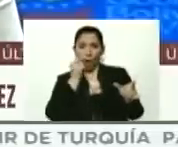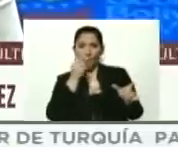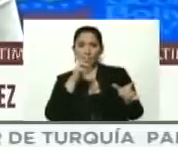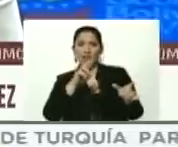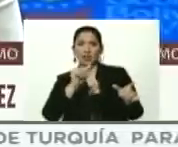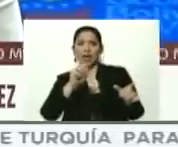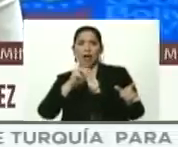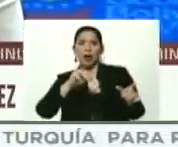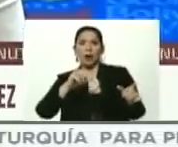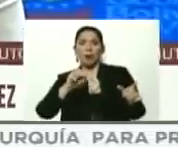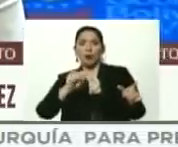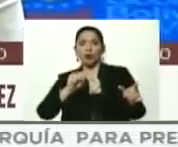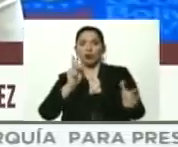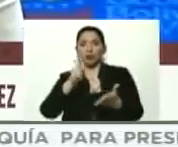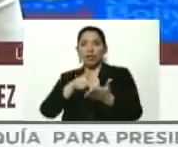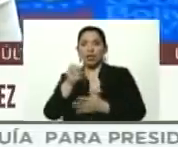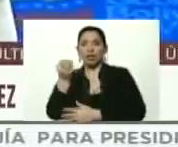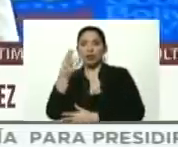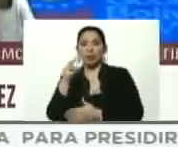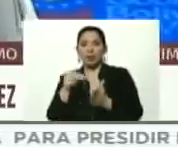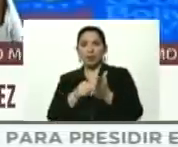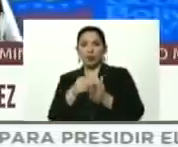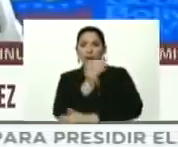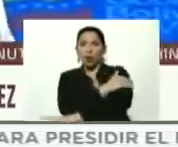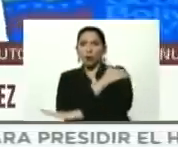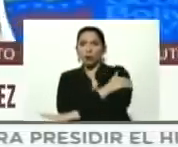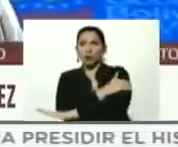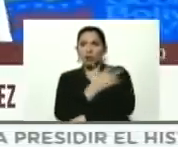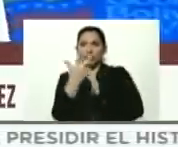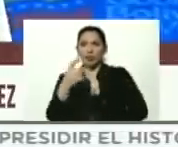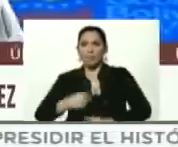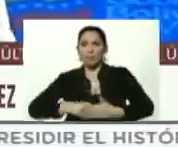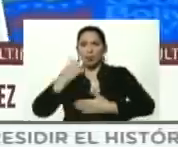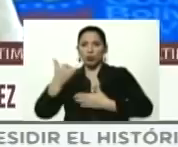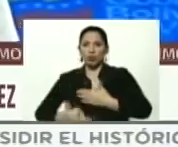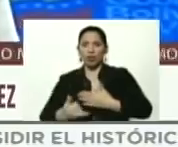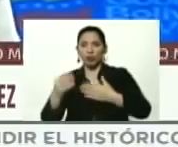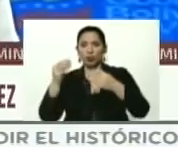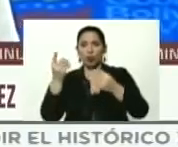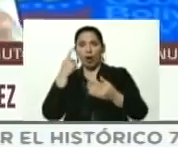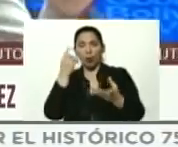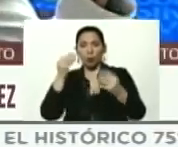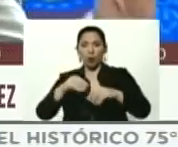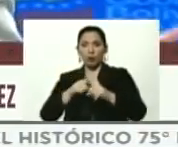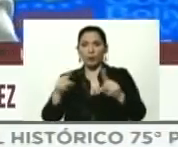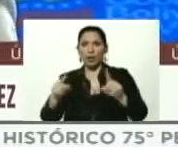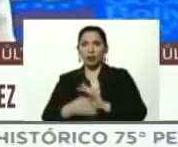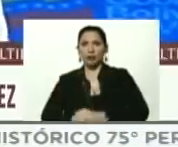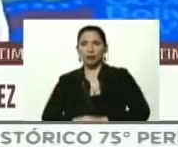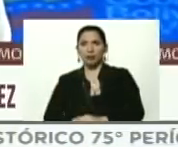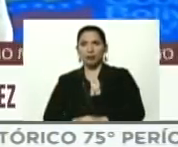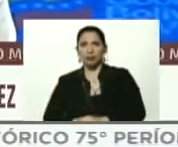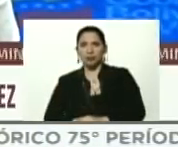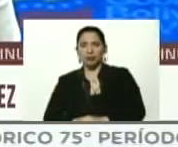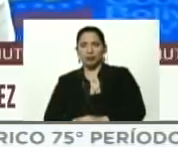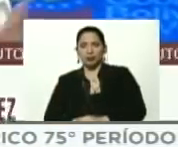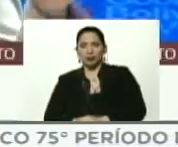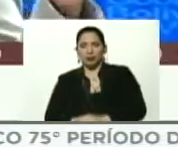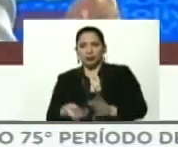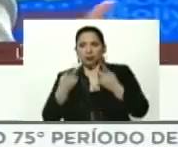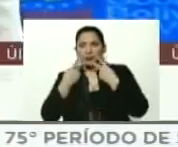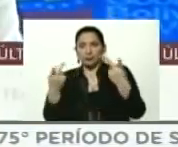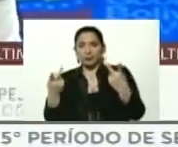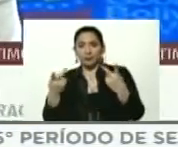lleva a la Asamblea Nacional en desacato 3 proyectos de acuerdo para que fuese